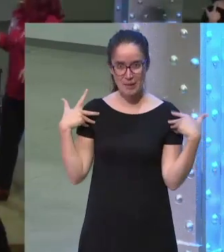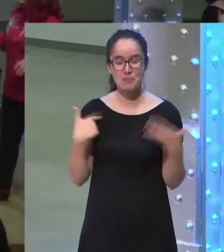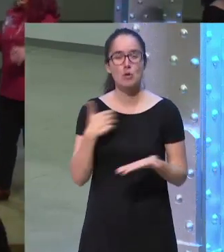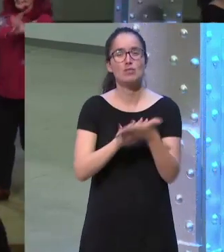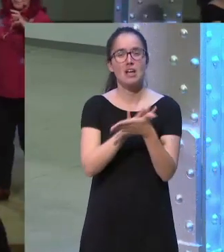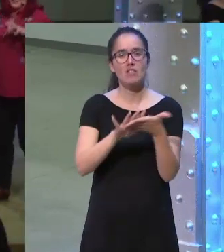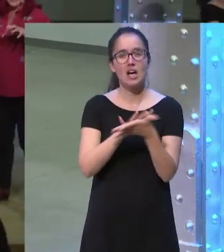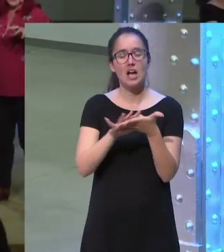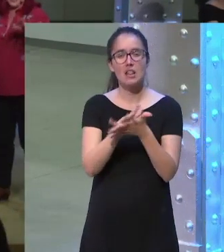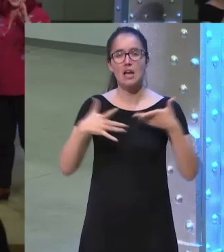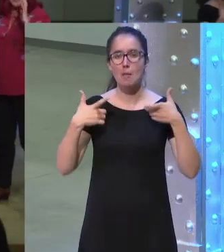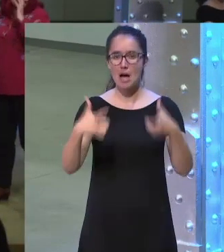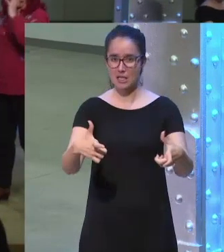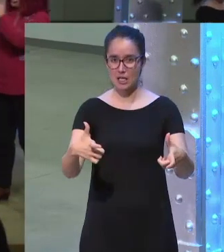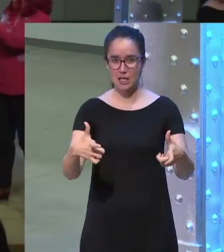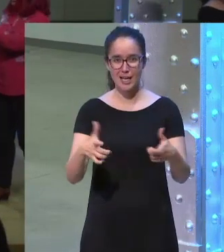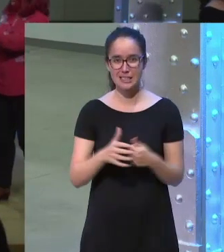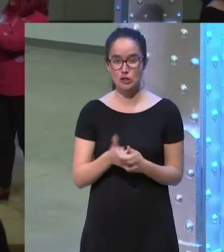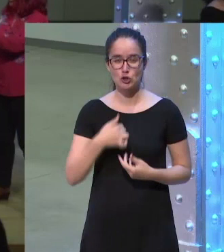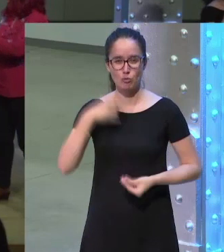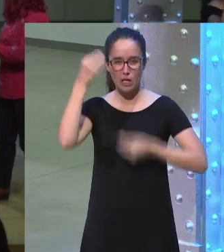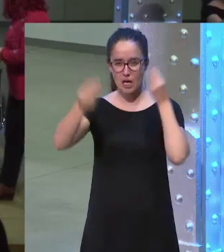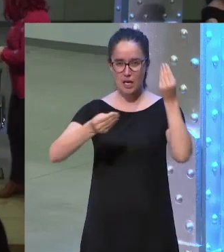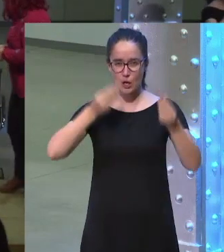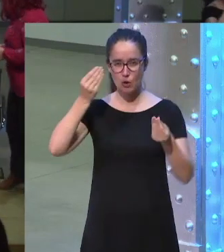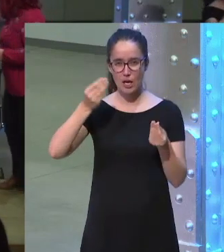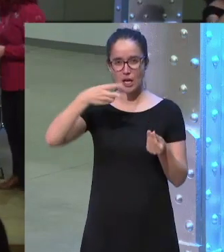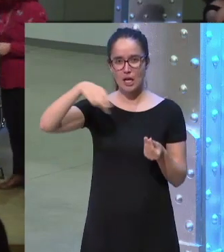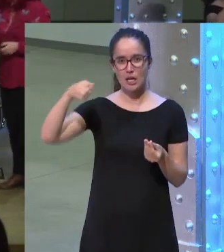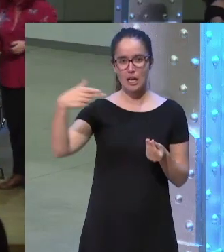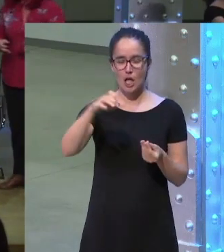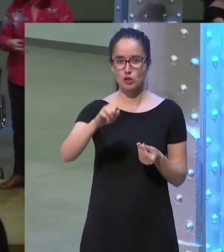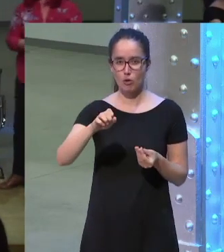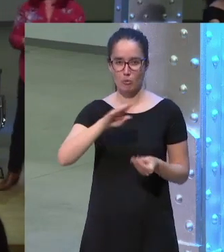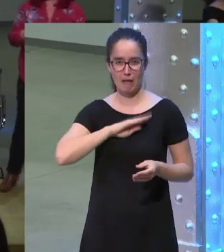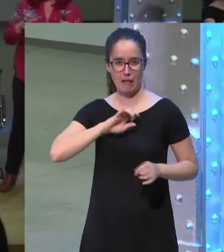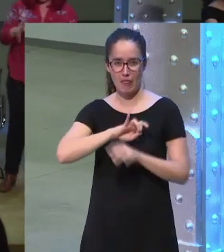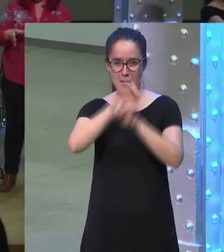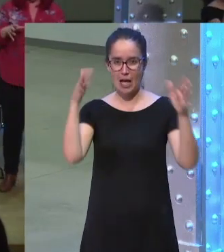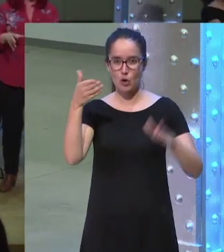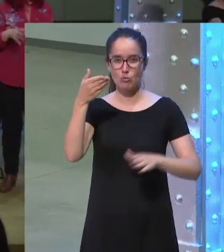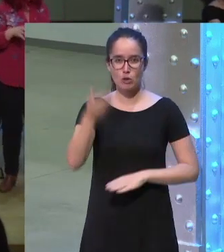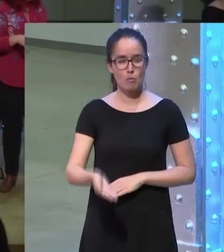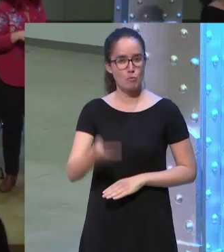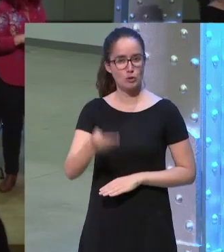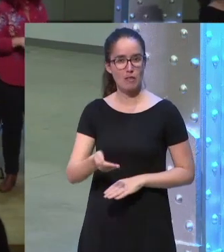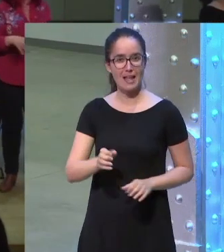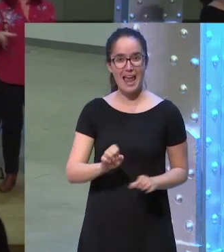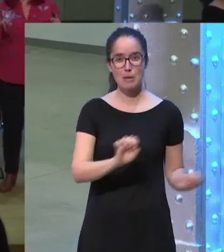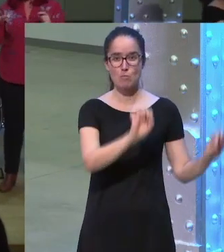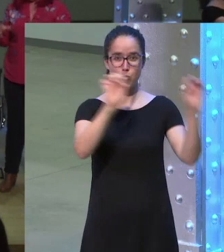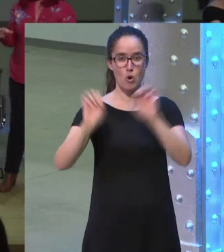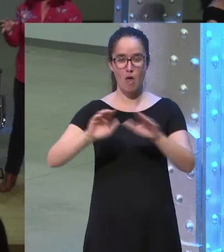hablar de la parte, yo creo que Nacho ha sido suficientemente gráfico sobre lo importante que es la inmunidad de